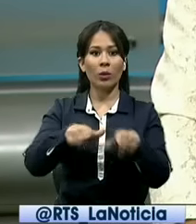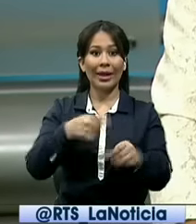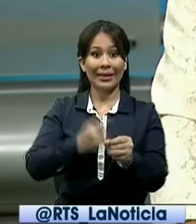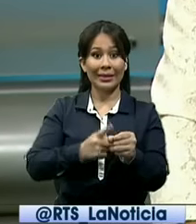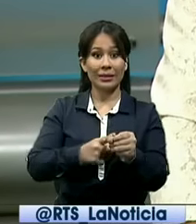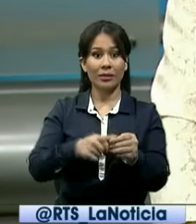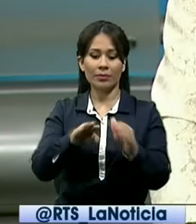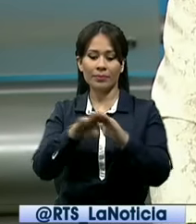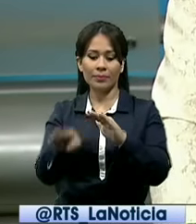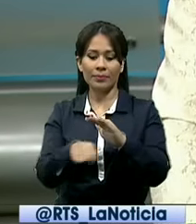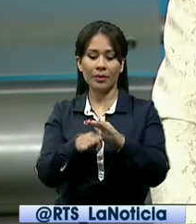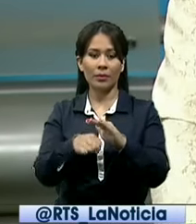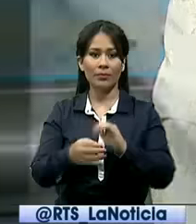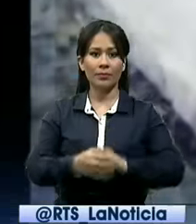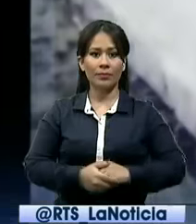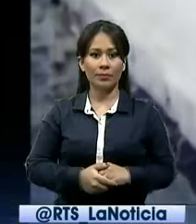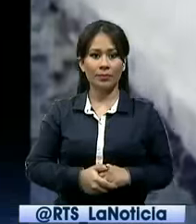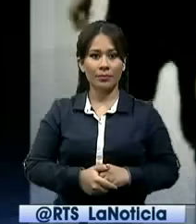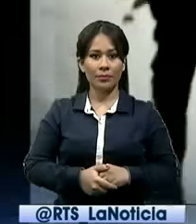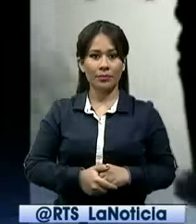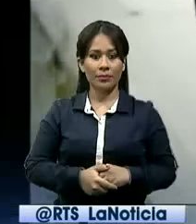de Quito.